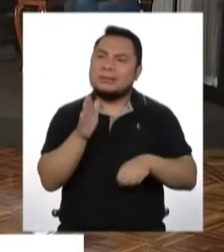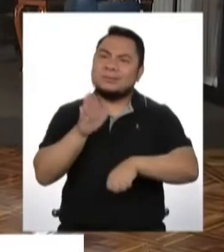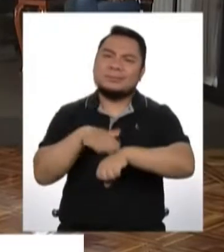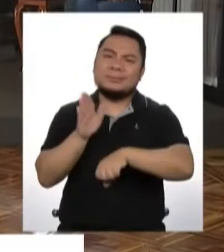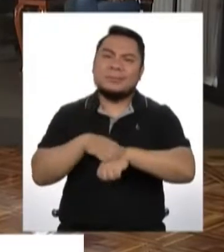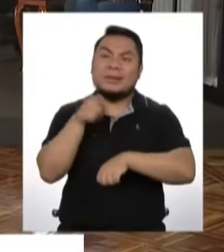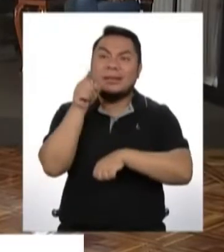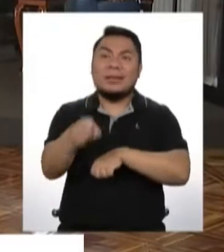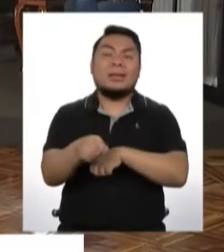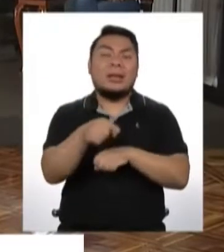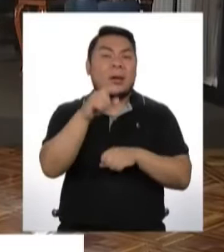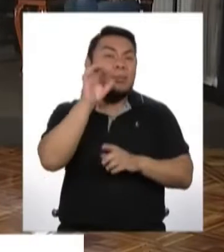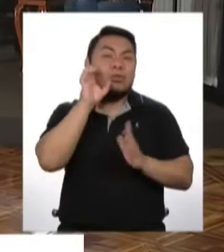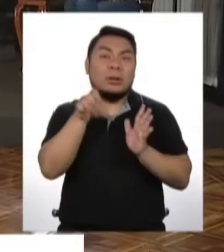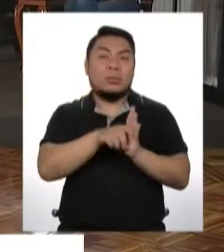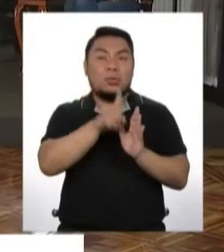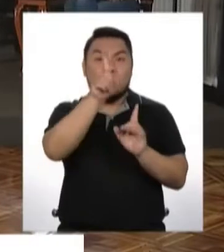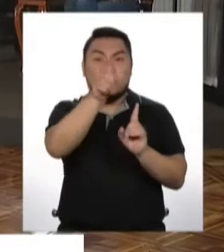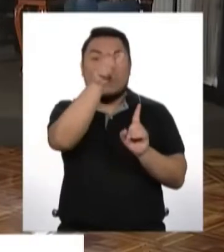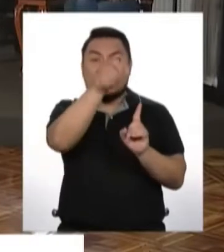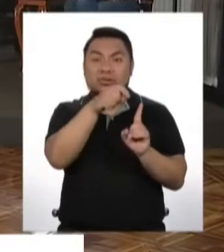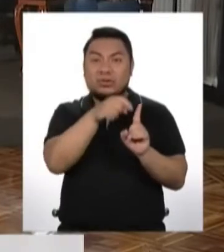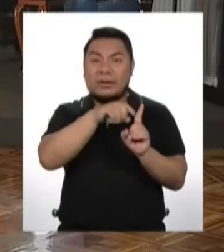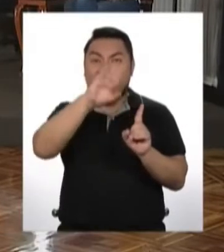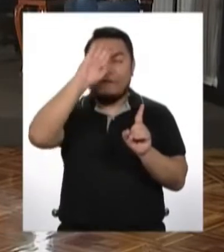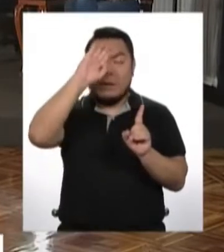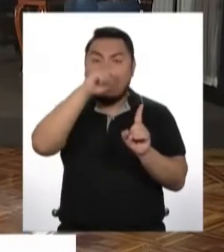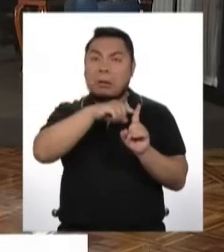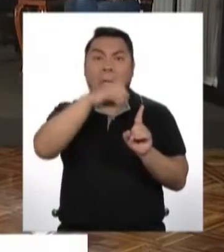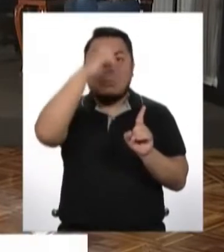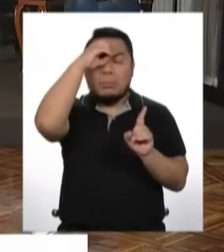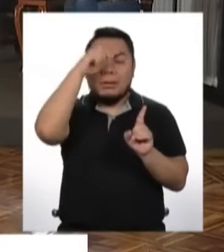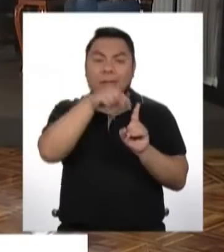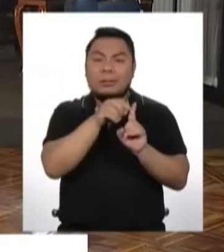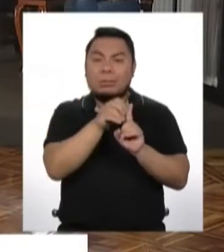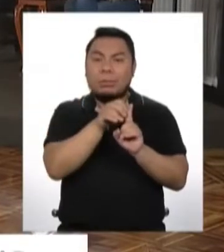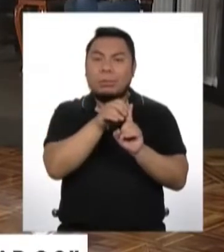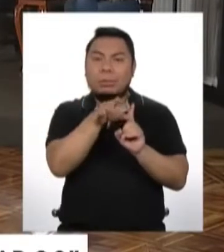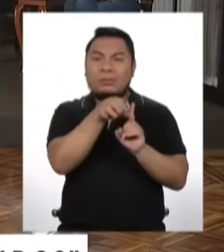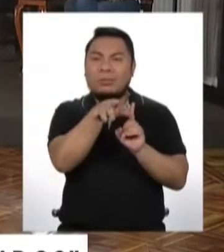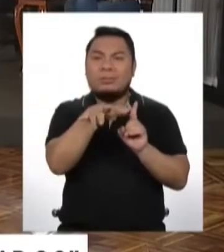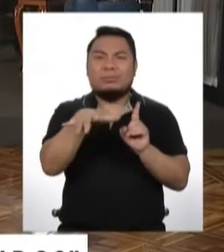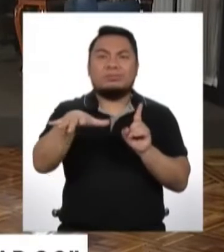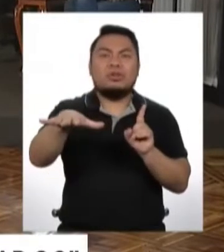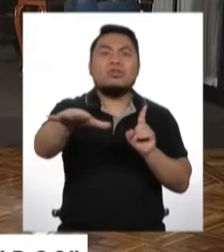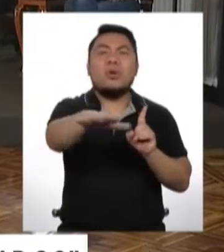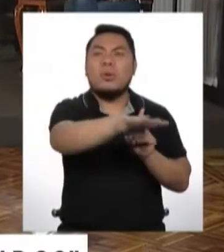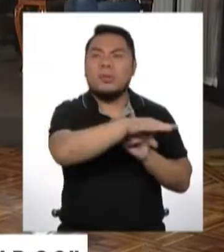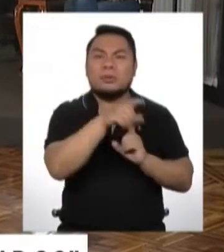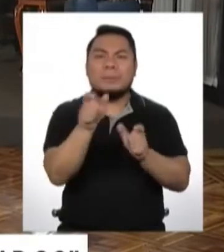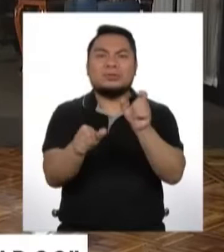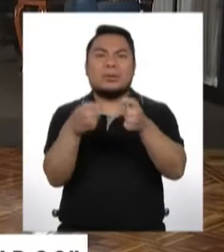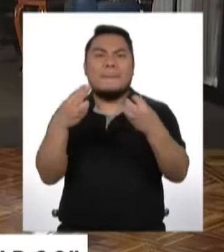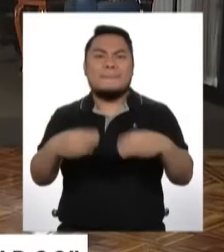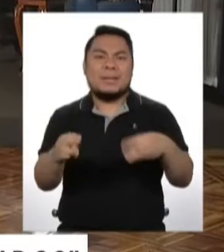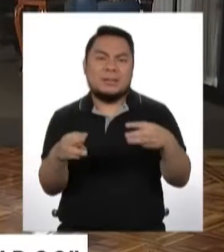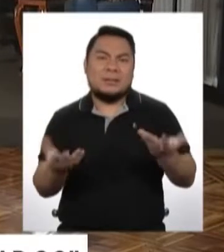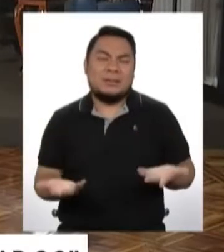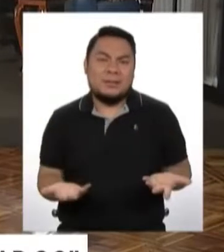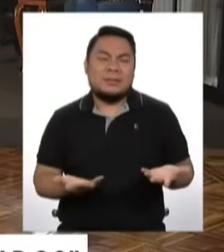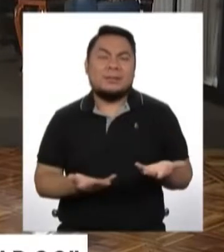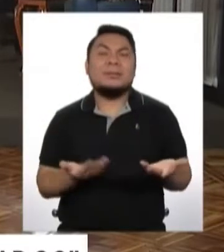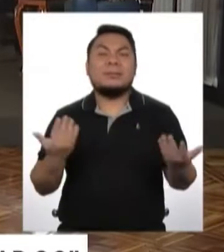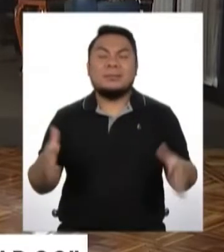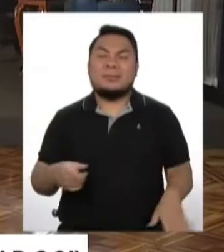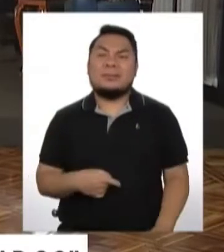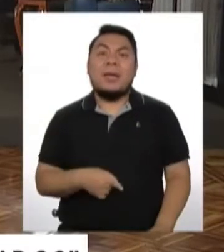del virus. Y entonces, si tenemos ese tipo de actitudes y comportamientos, quizás ni las dos